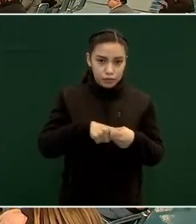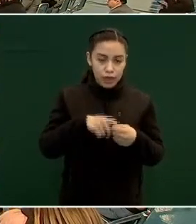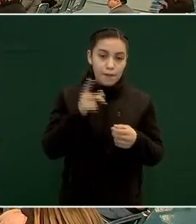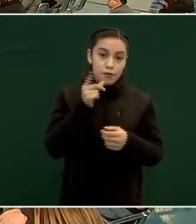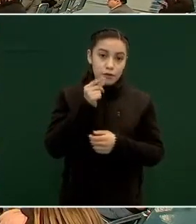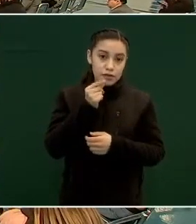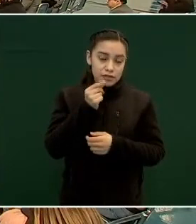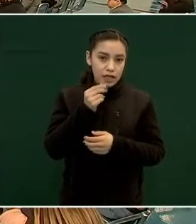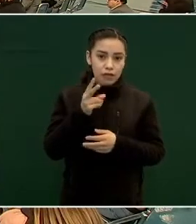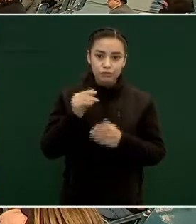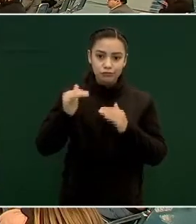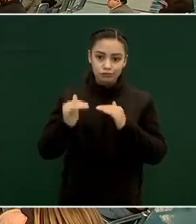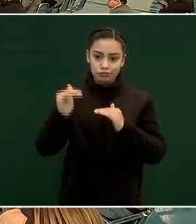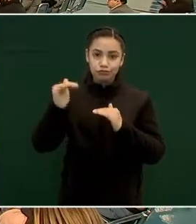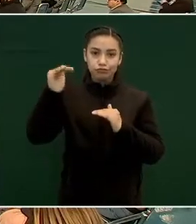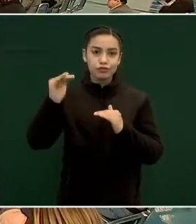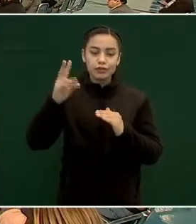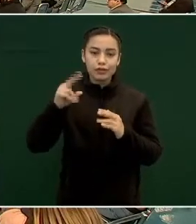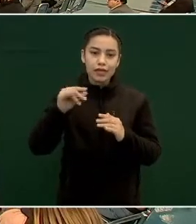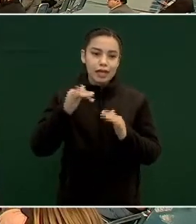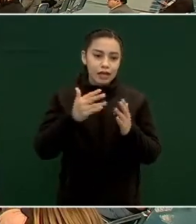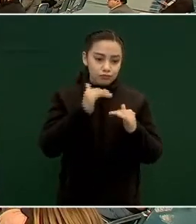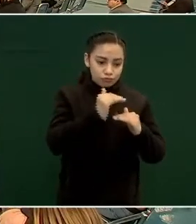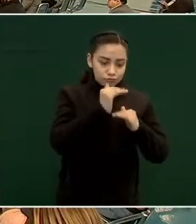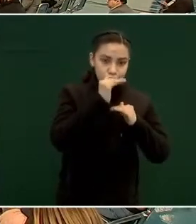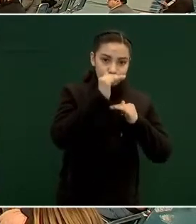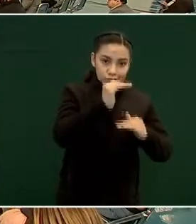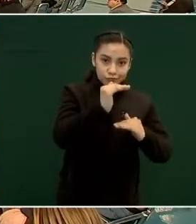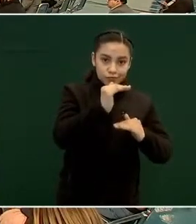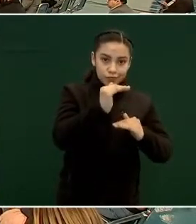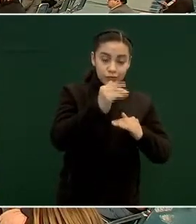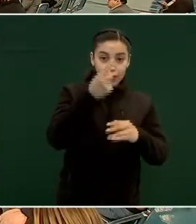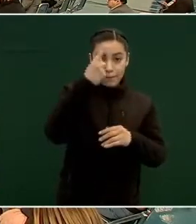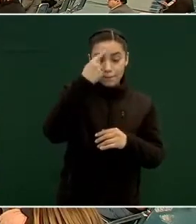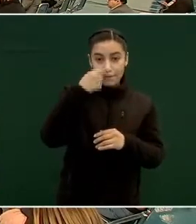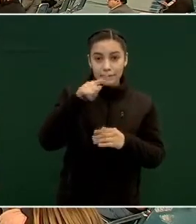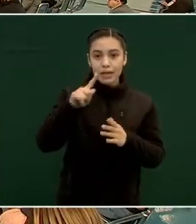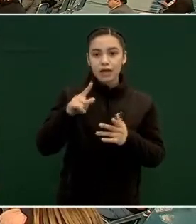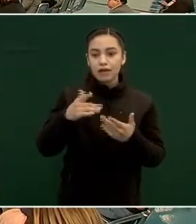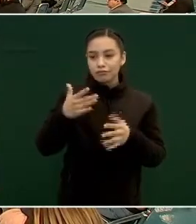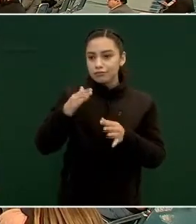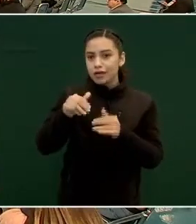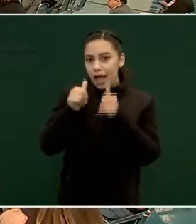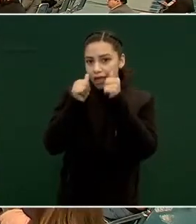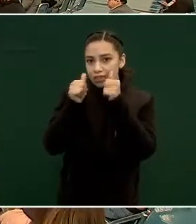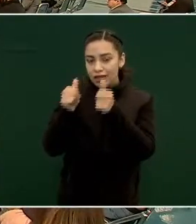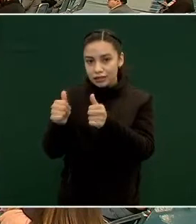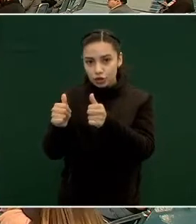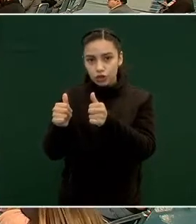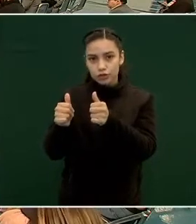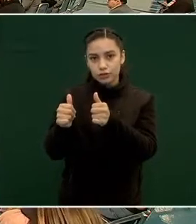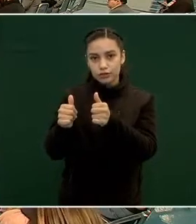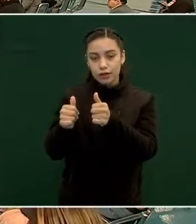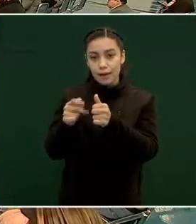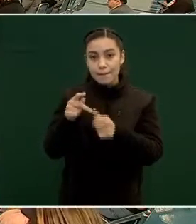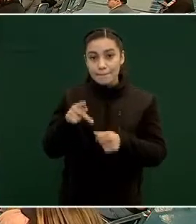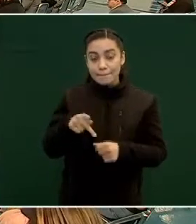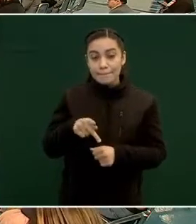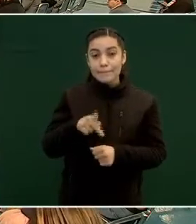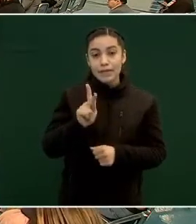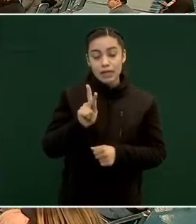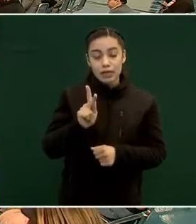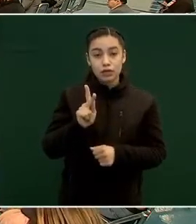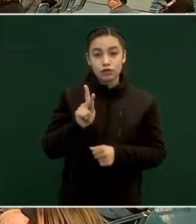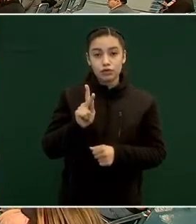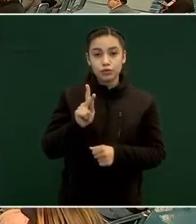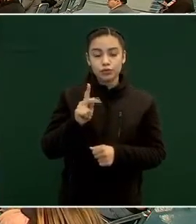capacidad es totalmente limitada para atender el tema. Pero debo decir, por ejemplo,